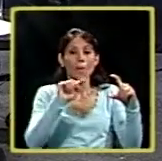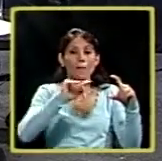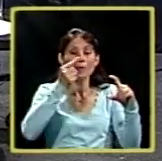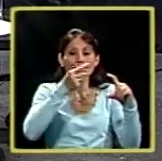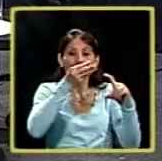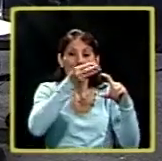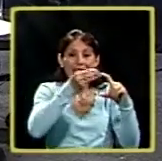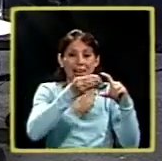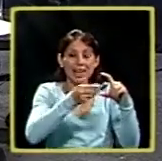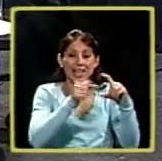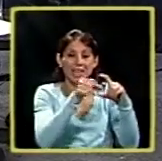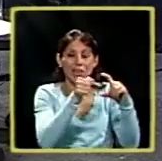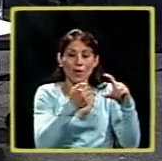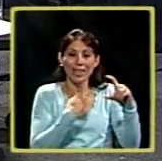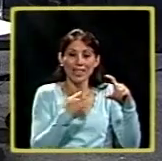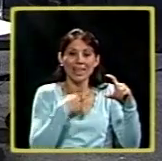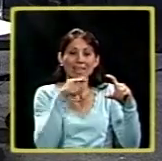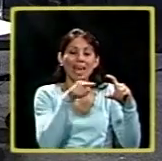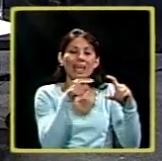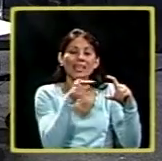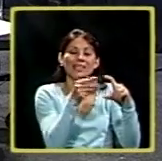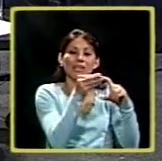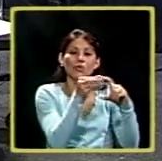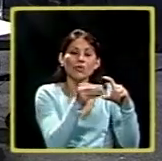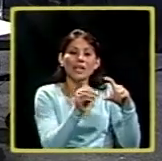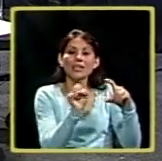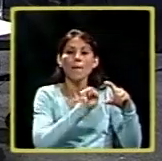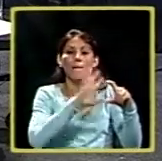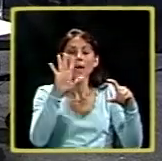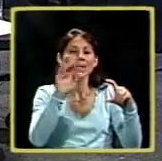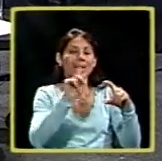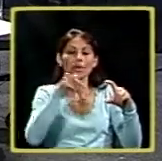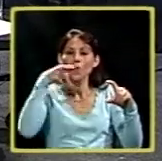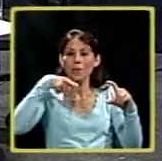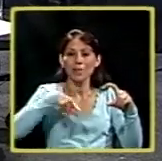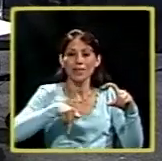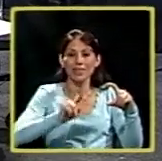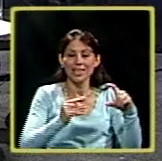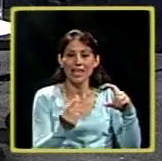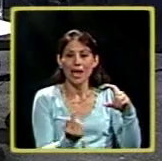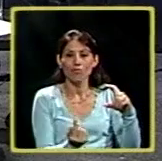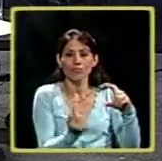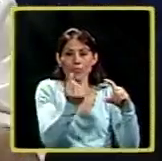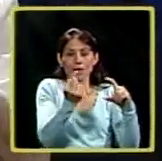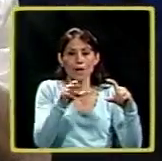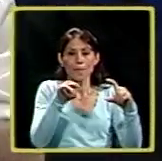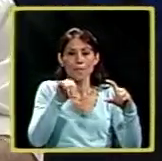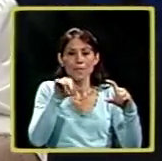que contenía esta sustancia mágica que inhibía el crecimiento de